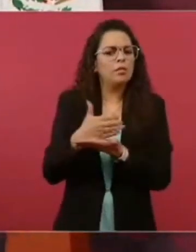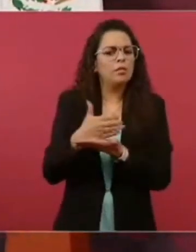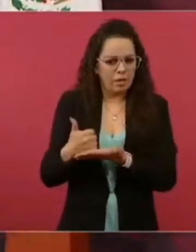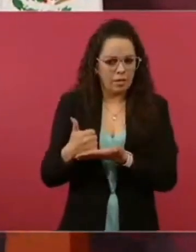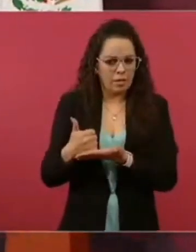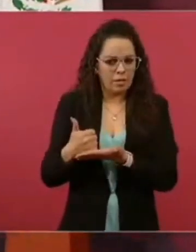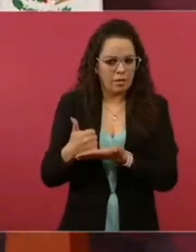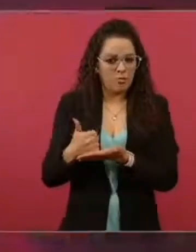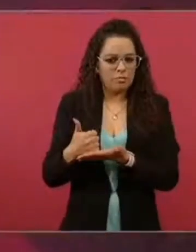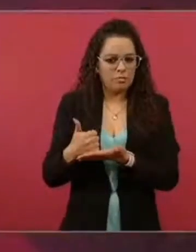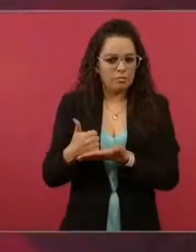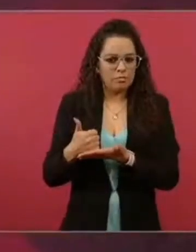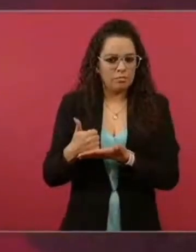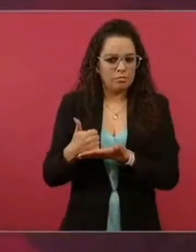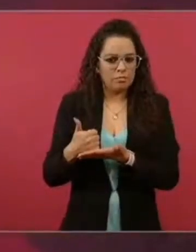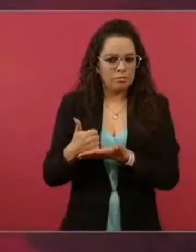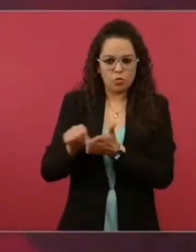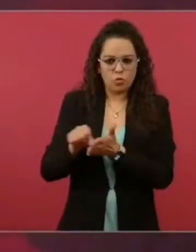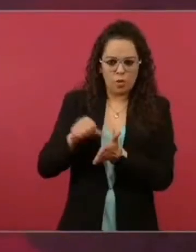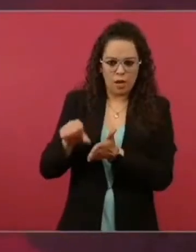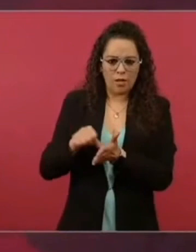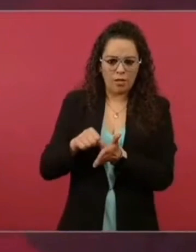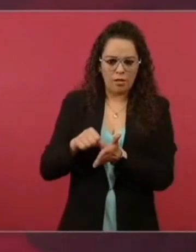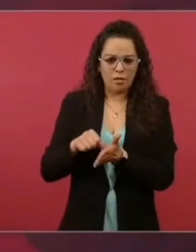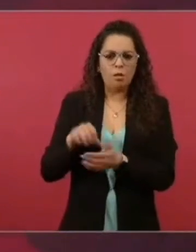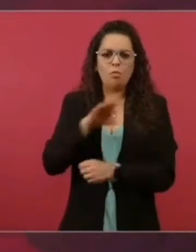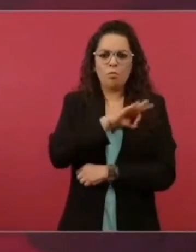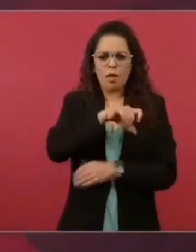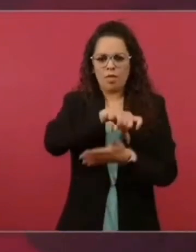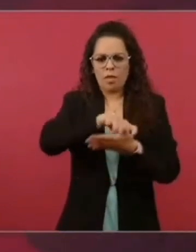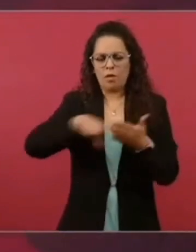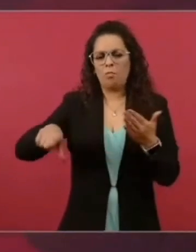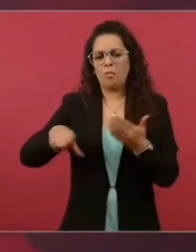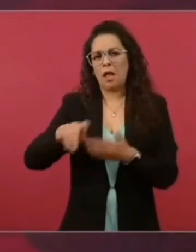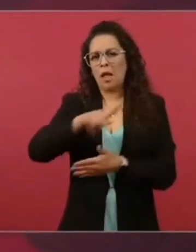alcanzaba para comprar 50 kilos de tortilla.